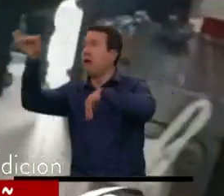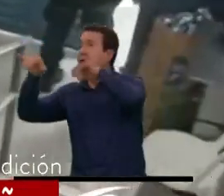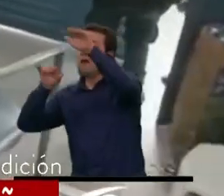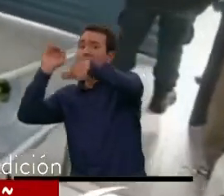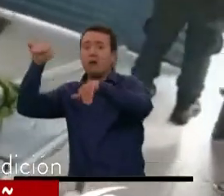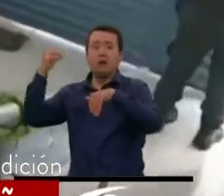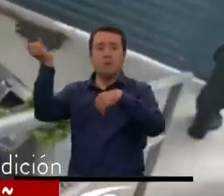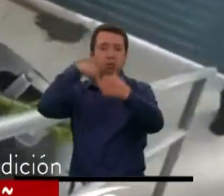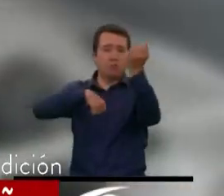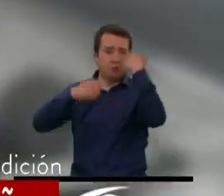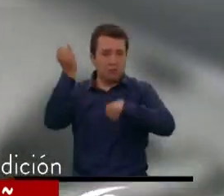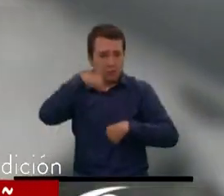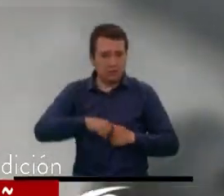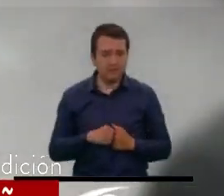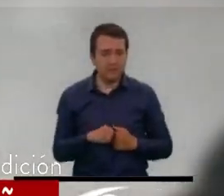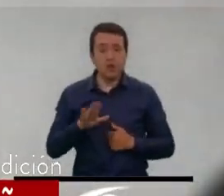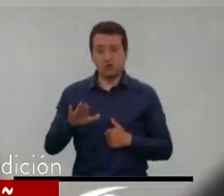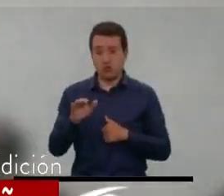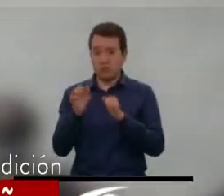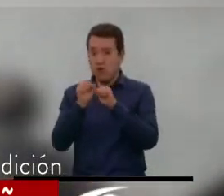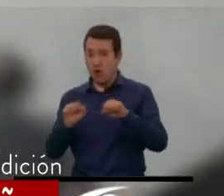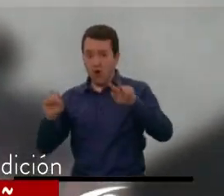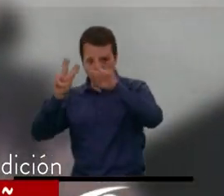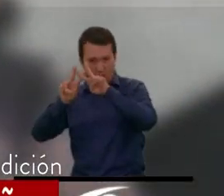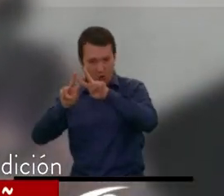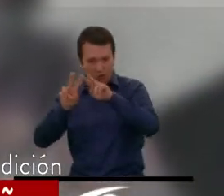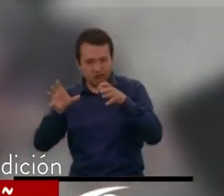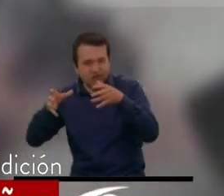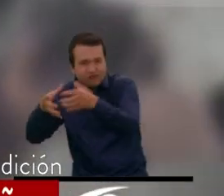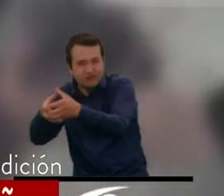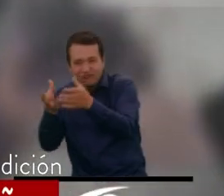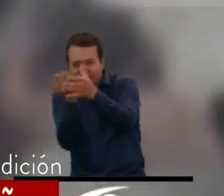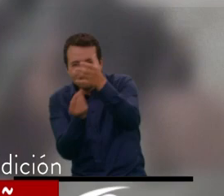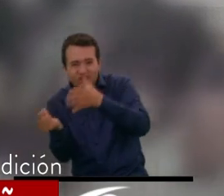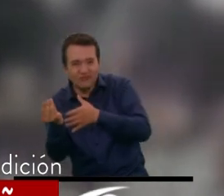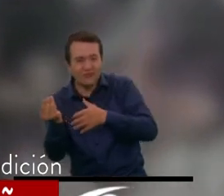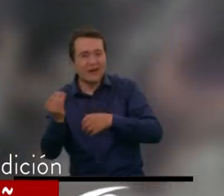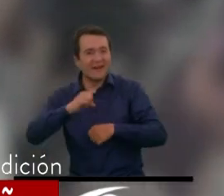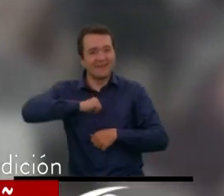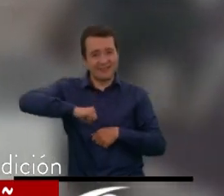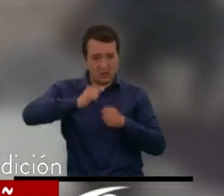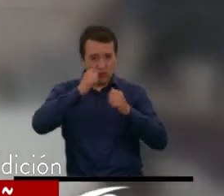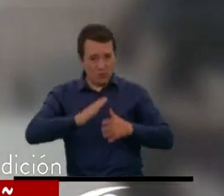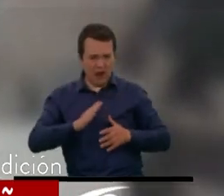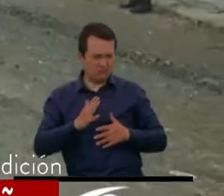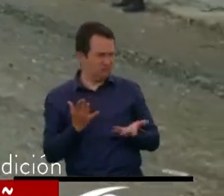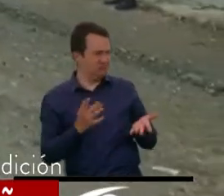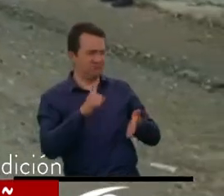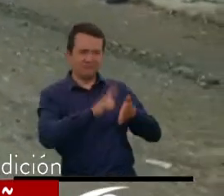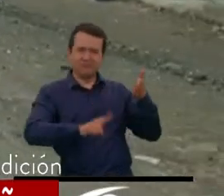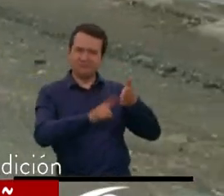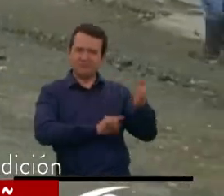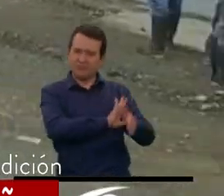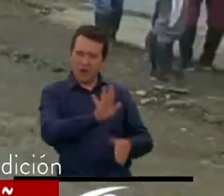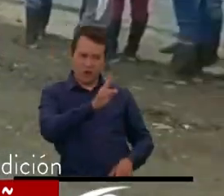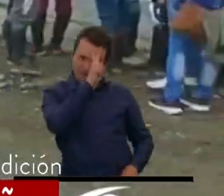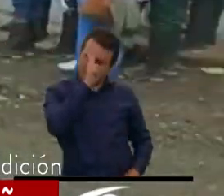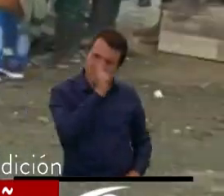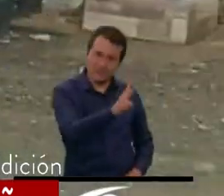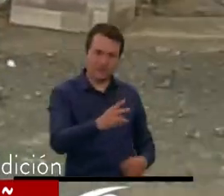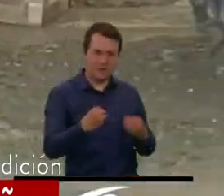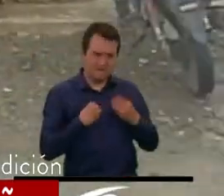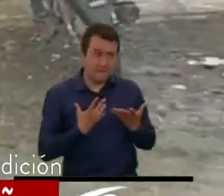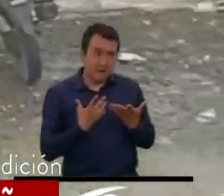en Colombia de la Organización de las Naciones Unidas condenó estos hechos y urgió el respeto a la vida, así como medidas urgentes para proteger a